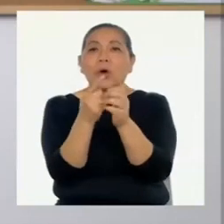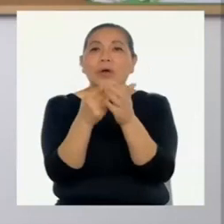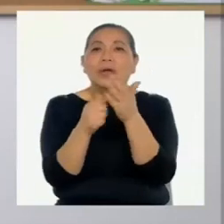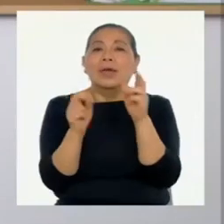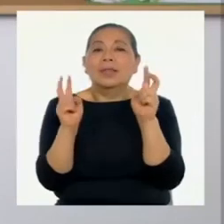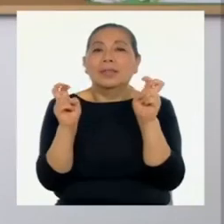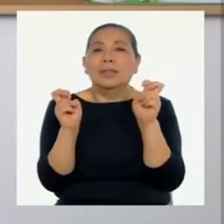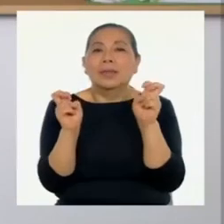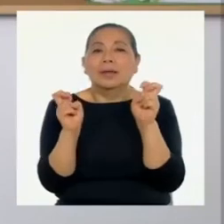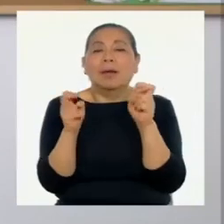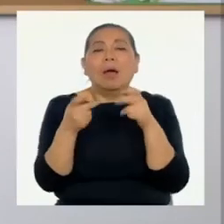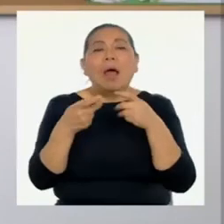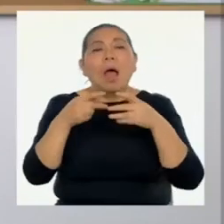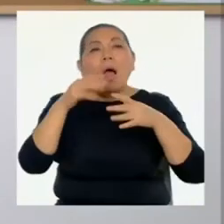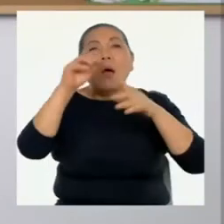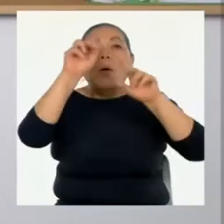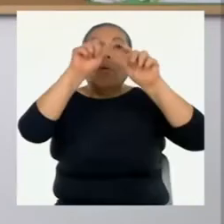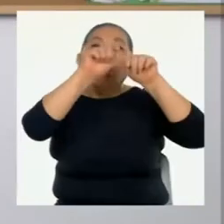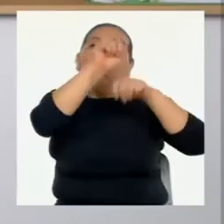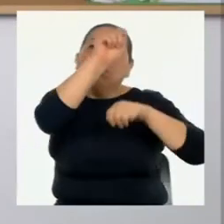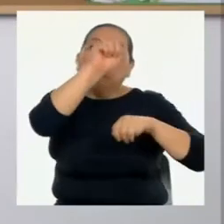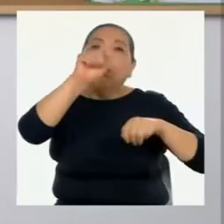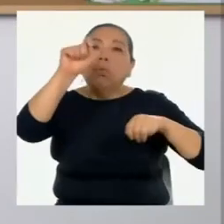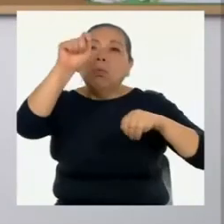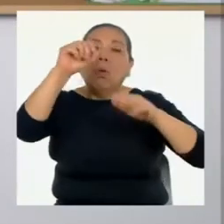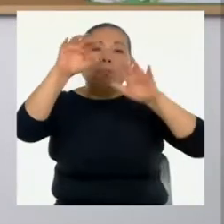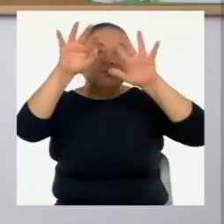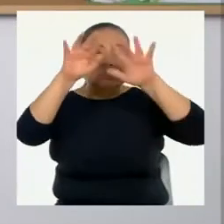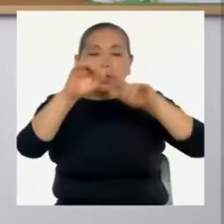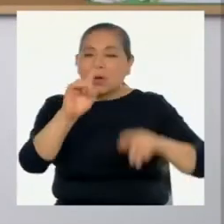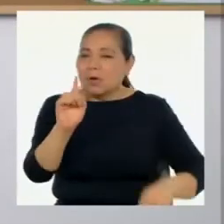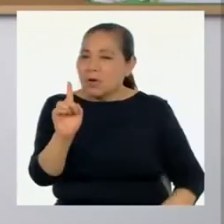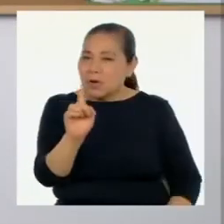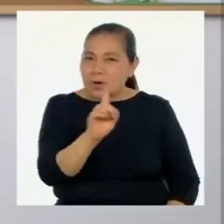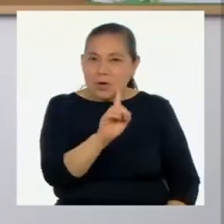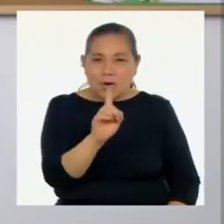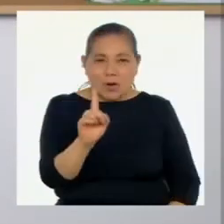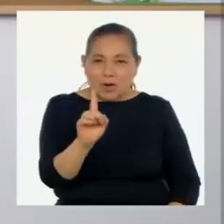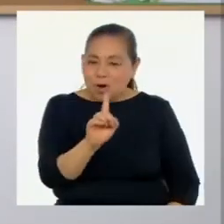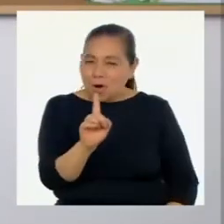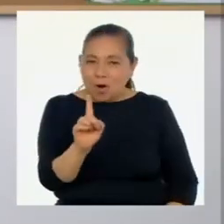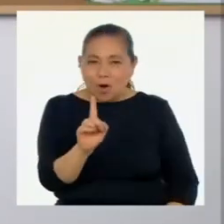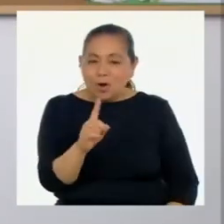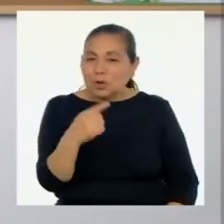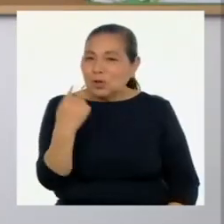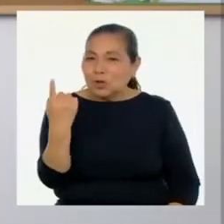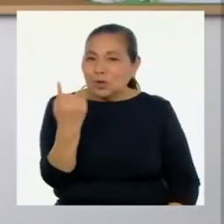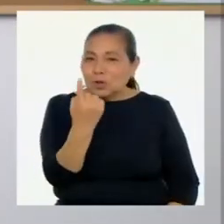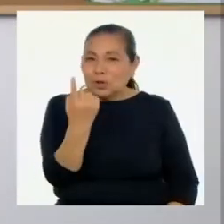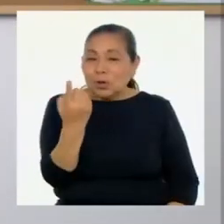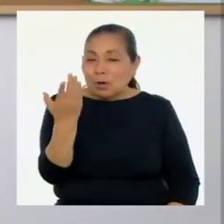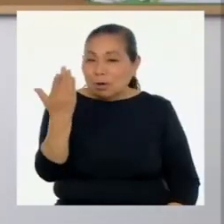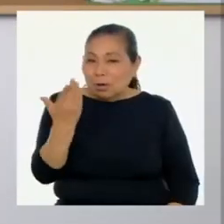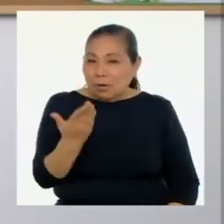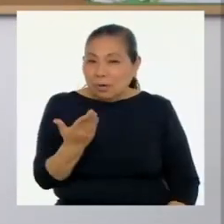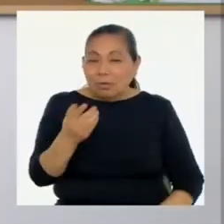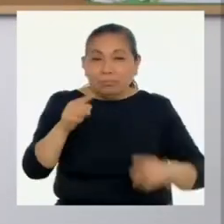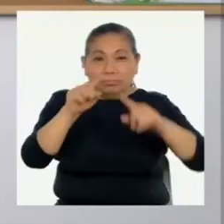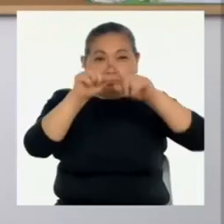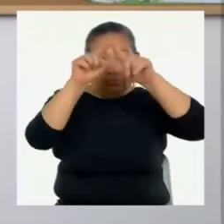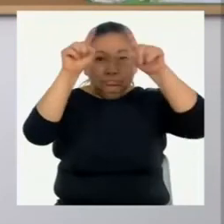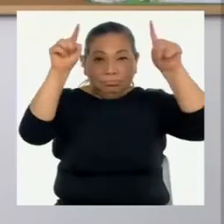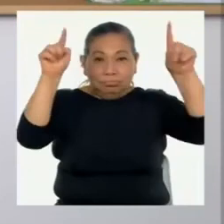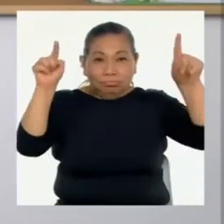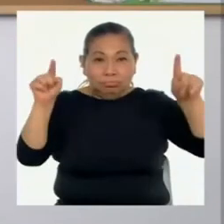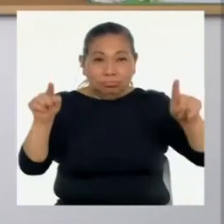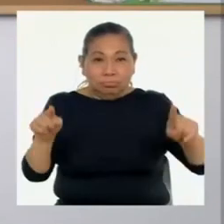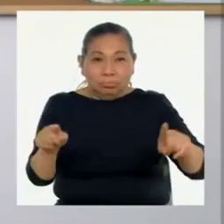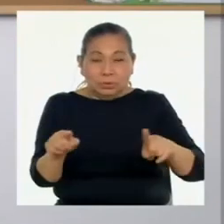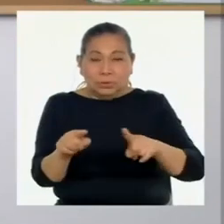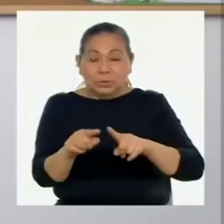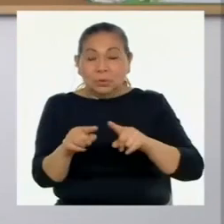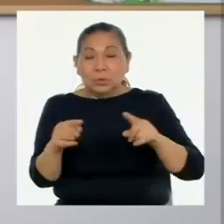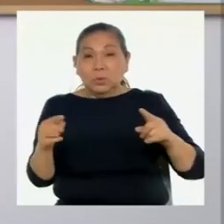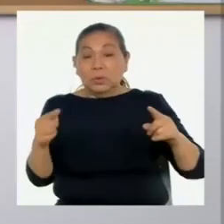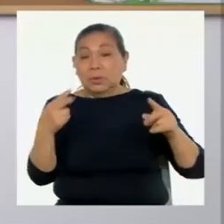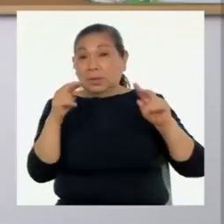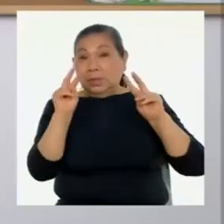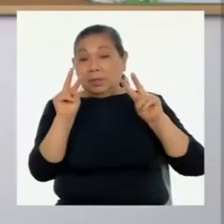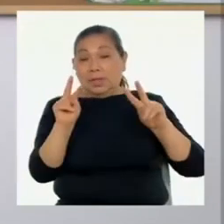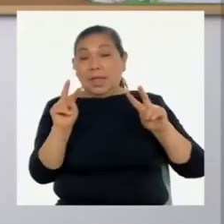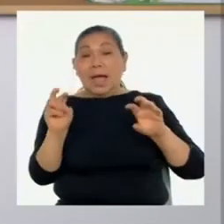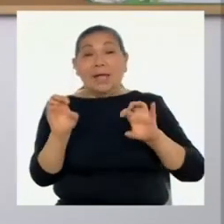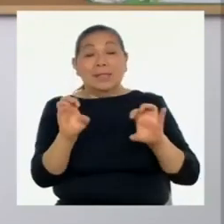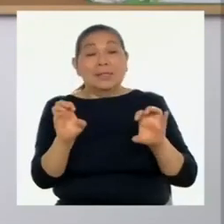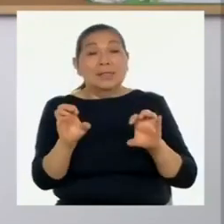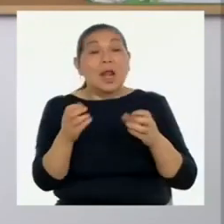con que el texto sea extenso en su redacción. Ahora, esto llevado a un afiche como el que